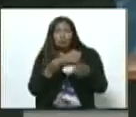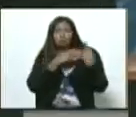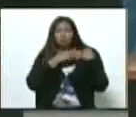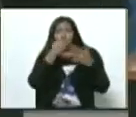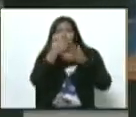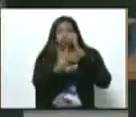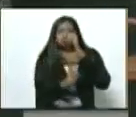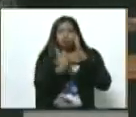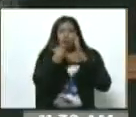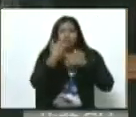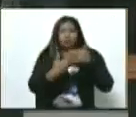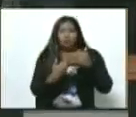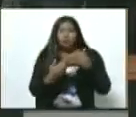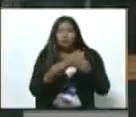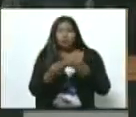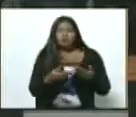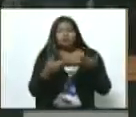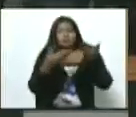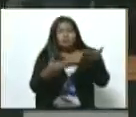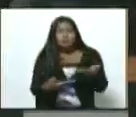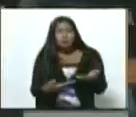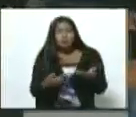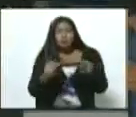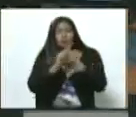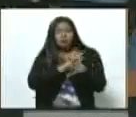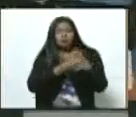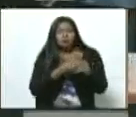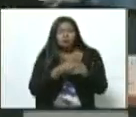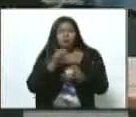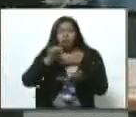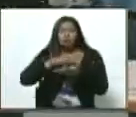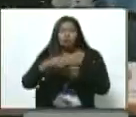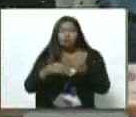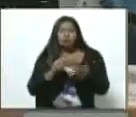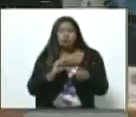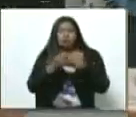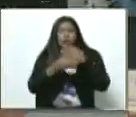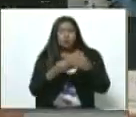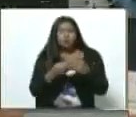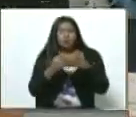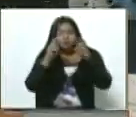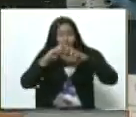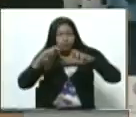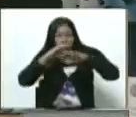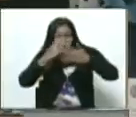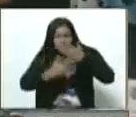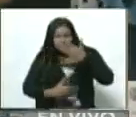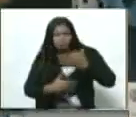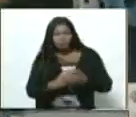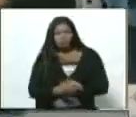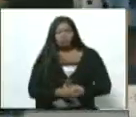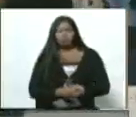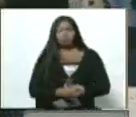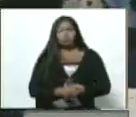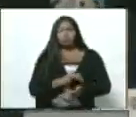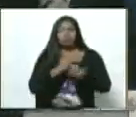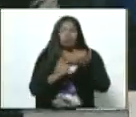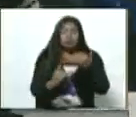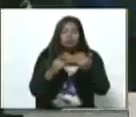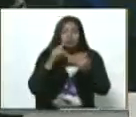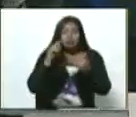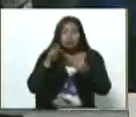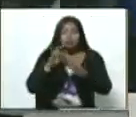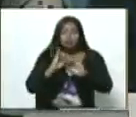en este momento, al hacer entrega al Poder Ciudadano, pasarán a una fase de revisión. Posteriormente, que culmine esta fase de